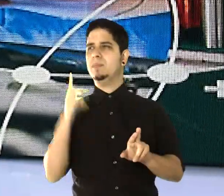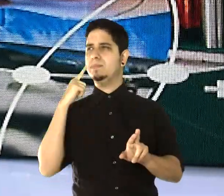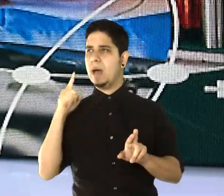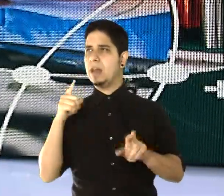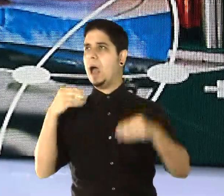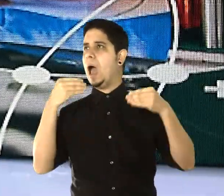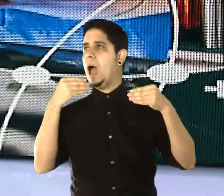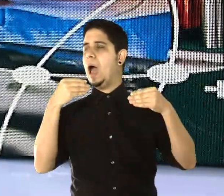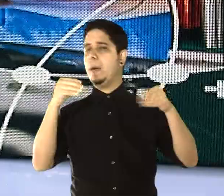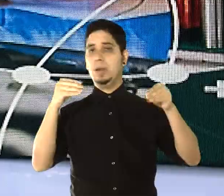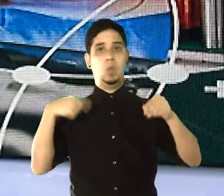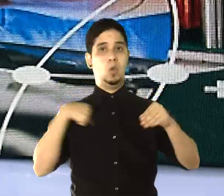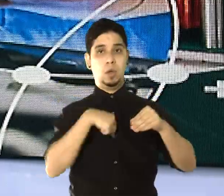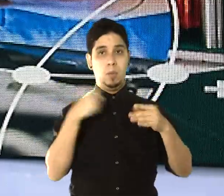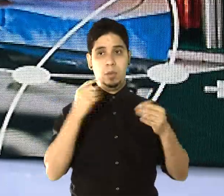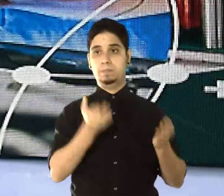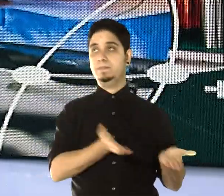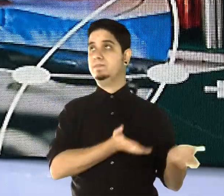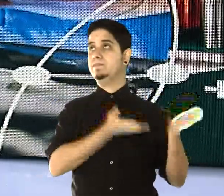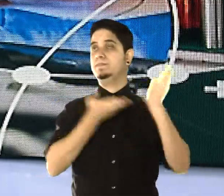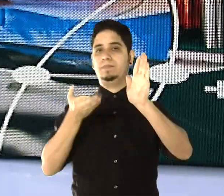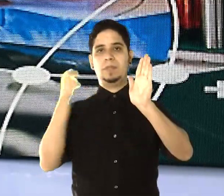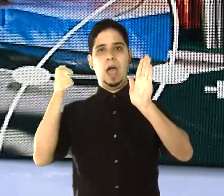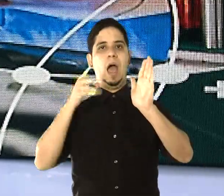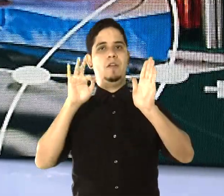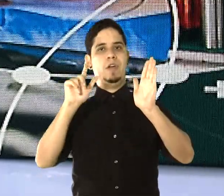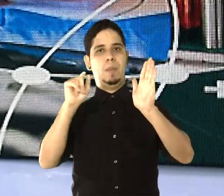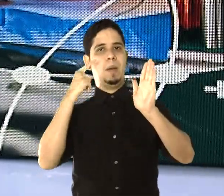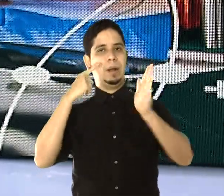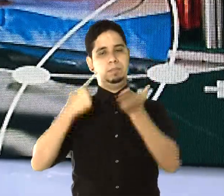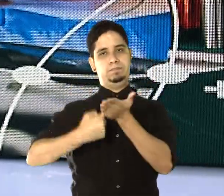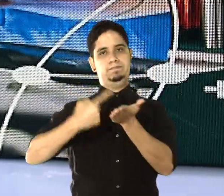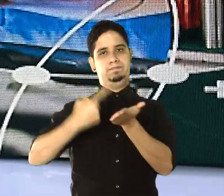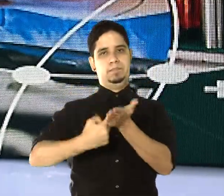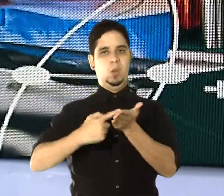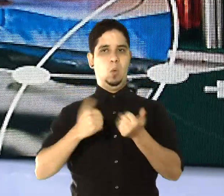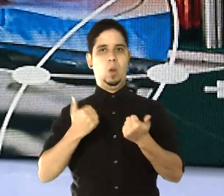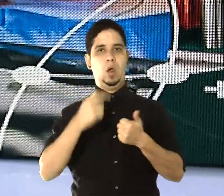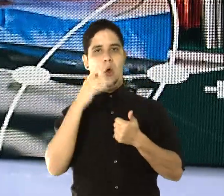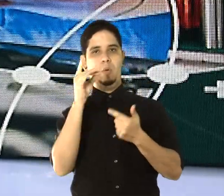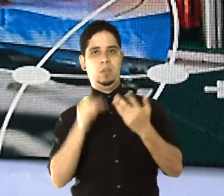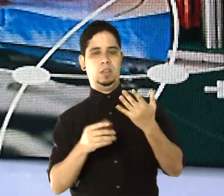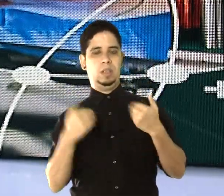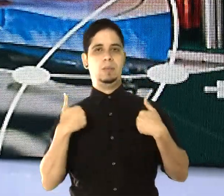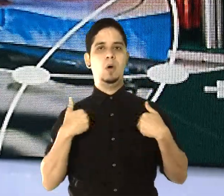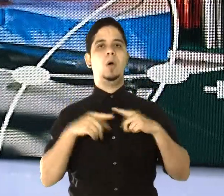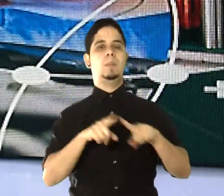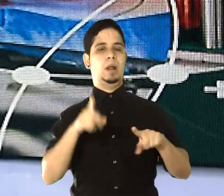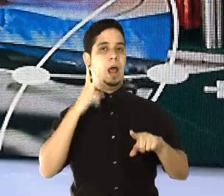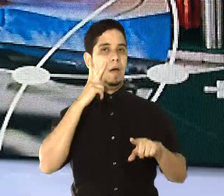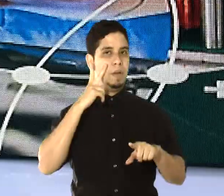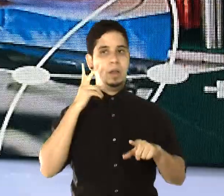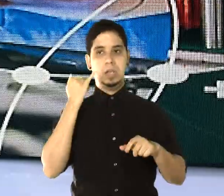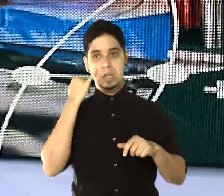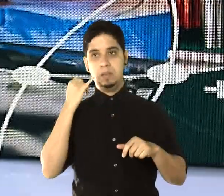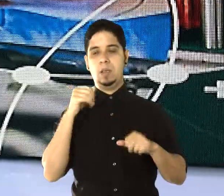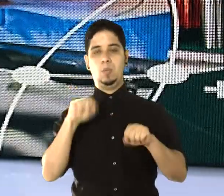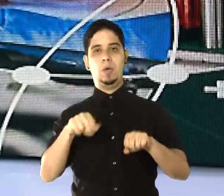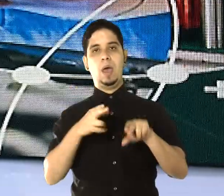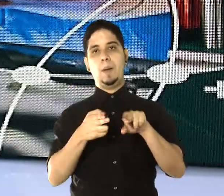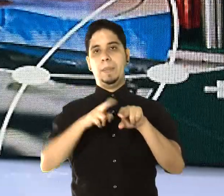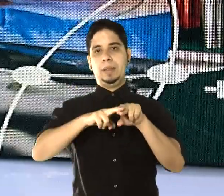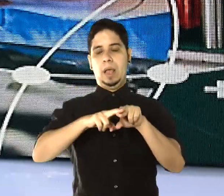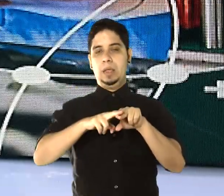se lo vamos a estar sometiendo a FEMA para tener una discusión de opciones para evaluar si es necesario hacer algún ajuste que